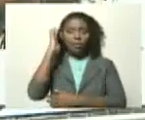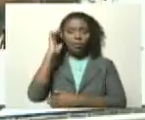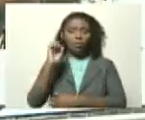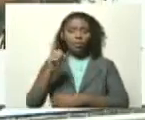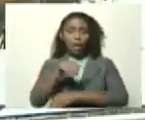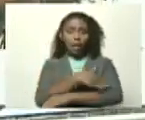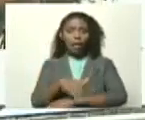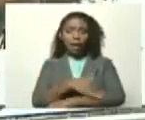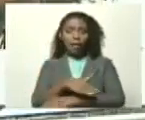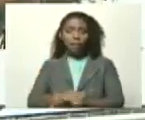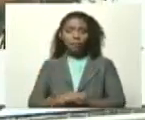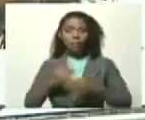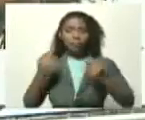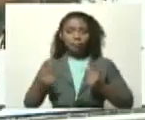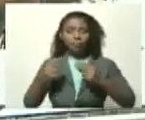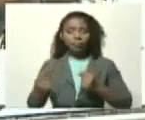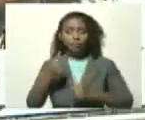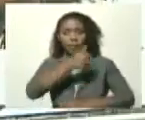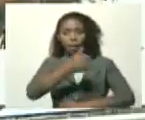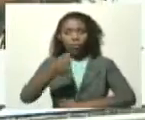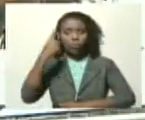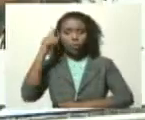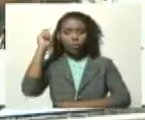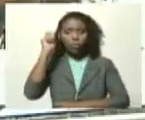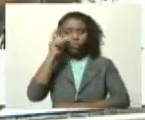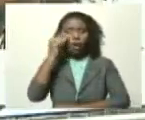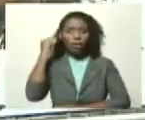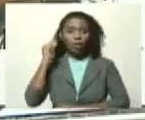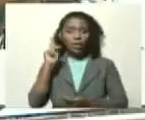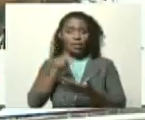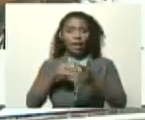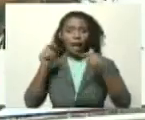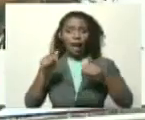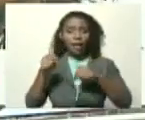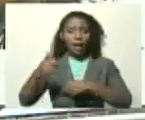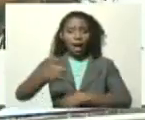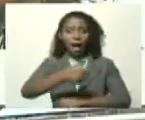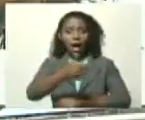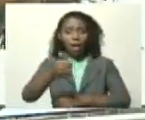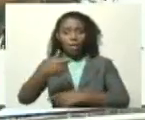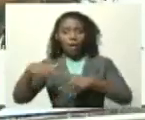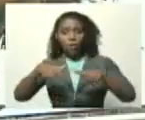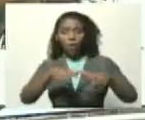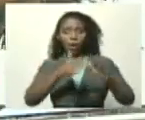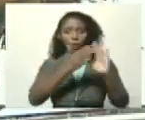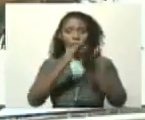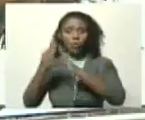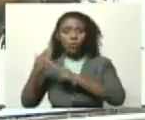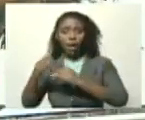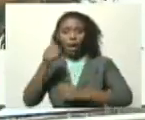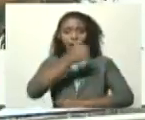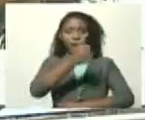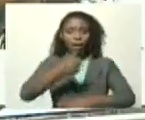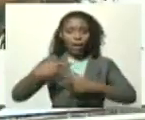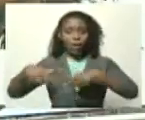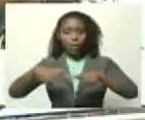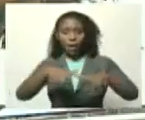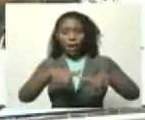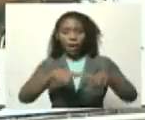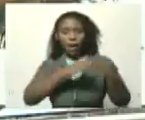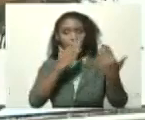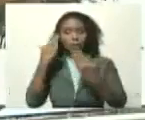calle. Activar a cada uno de los diputados a que lleguen a cada espacio, a cada comunidad, a cada rincón,